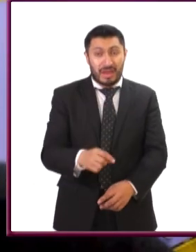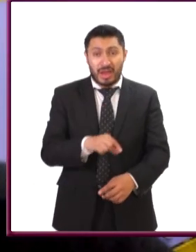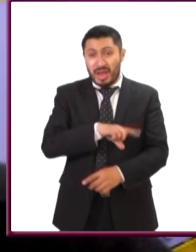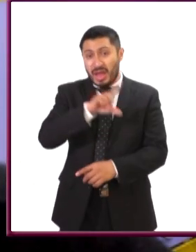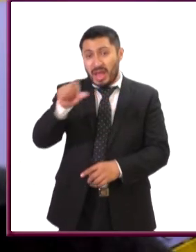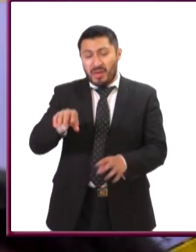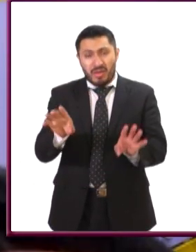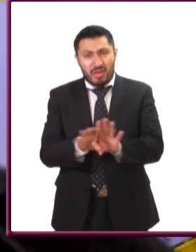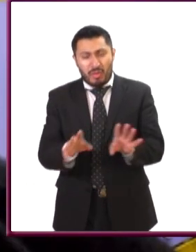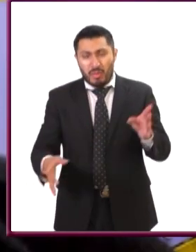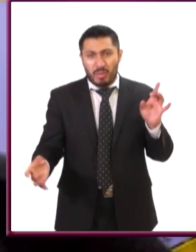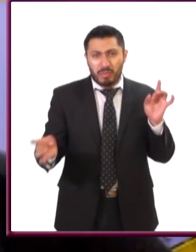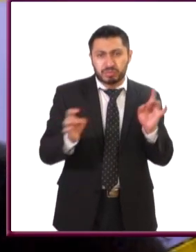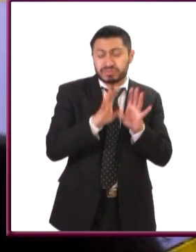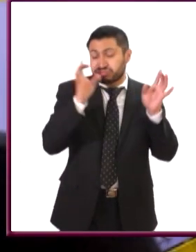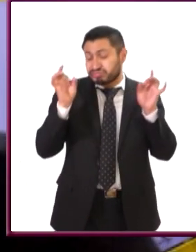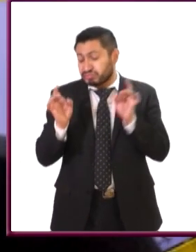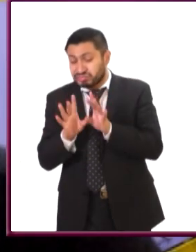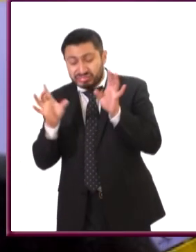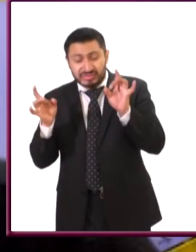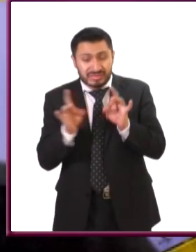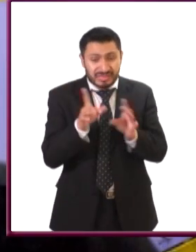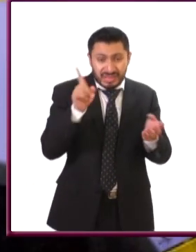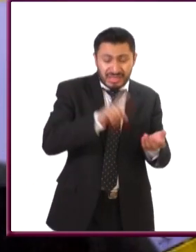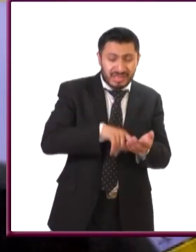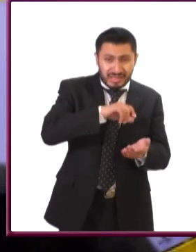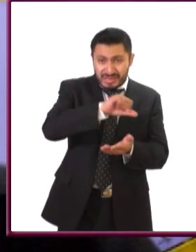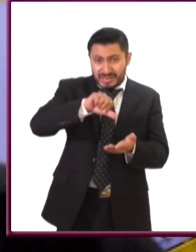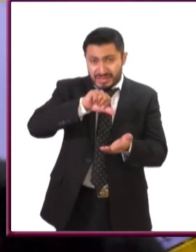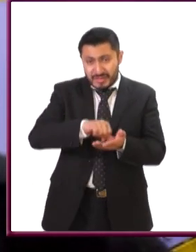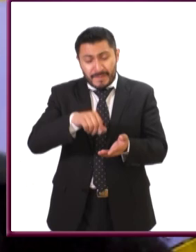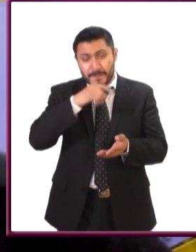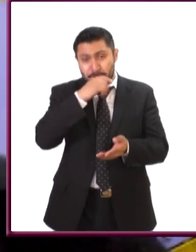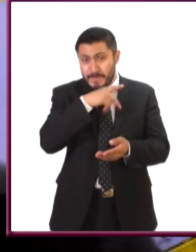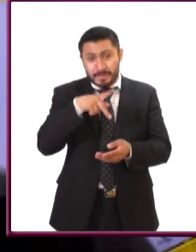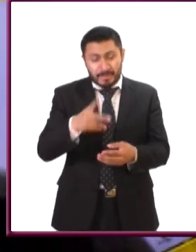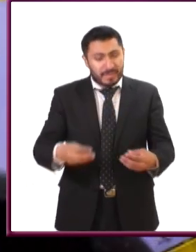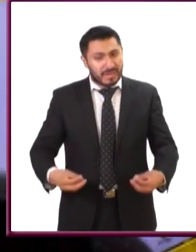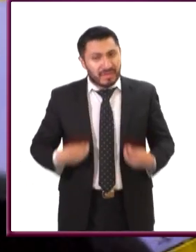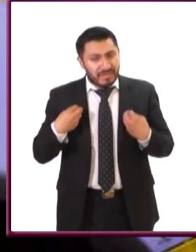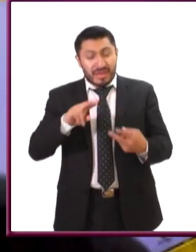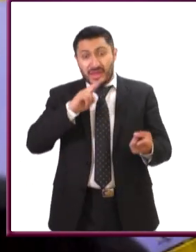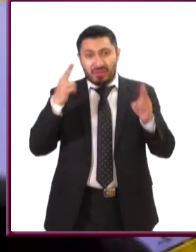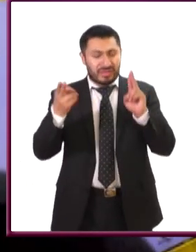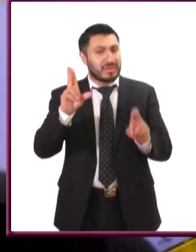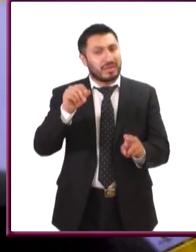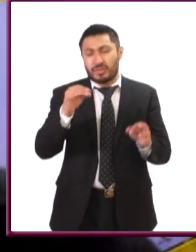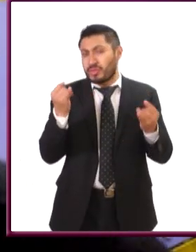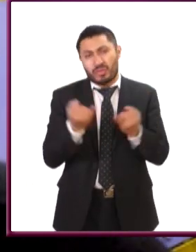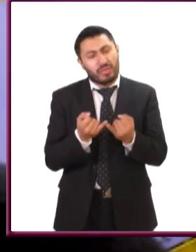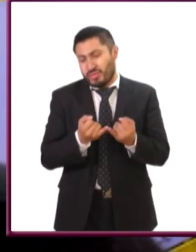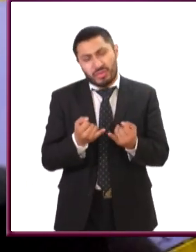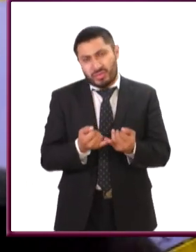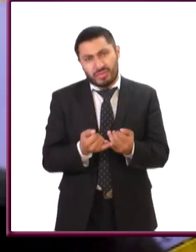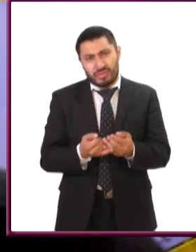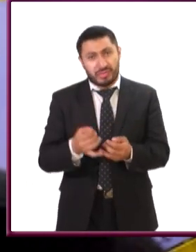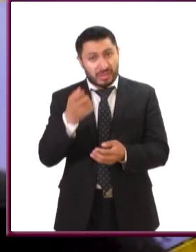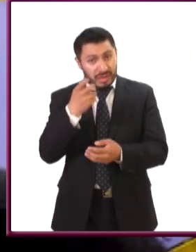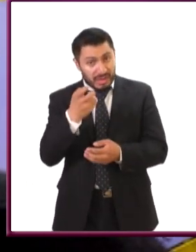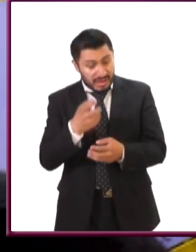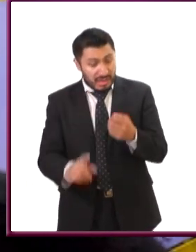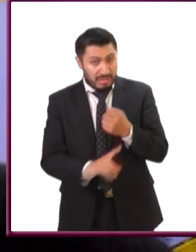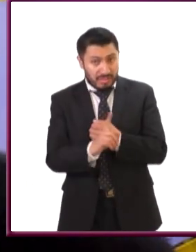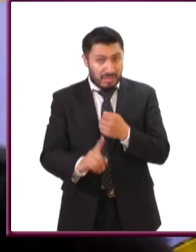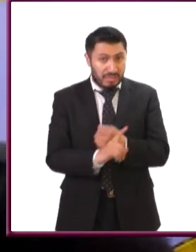en el proceso terminarán colapsando en el núcleo y simplemente la vida y el universo no se pueden formar de esa